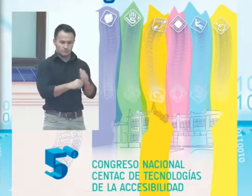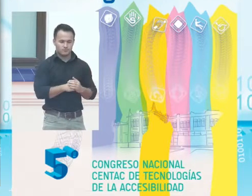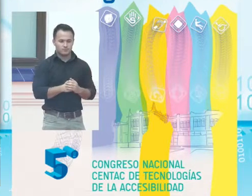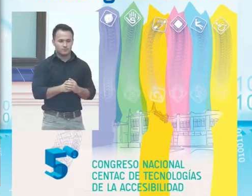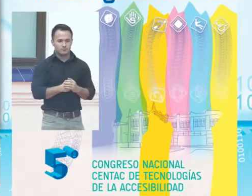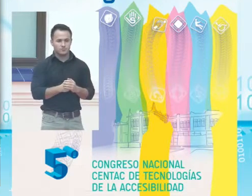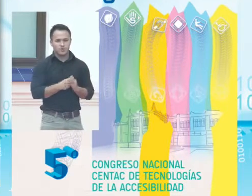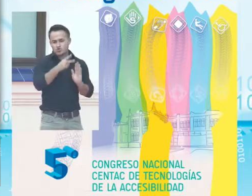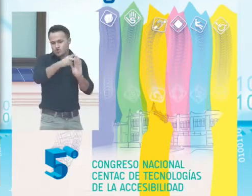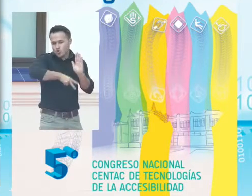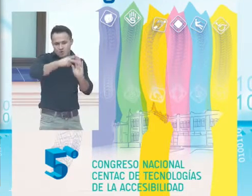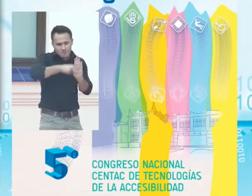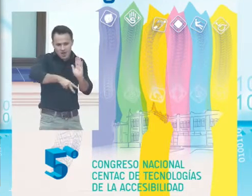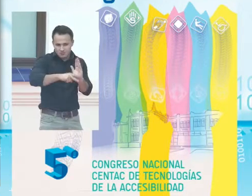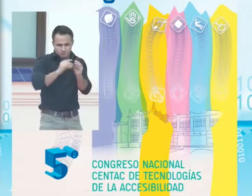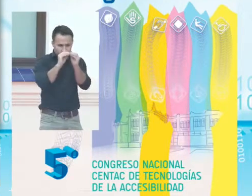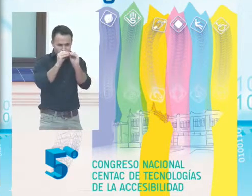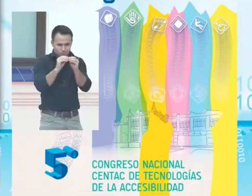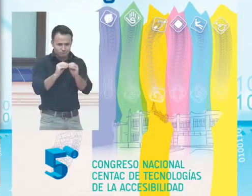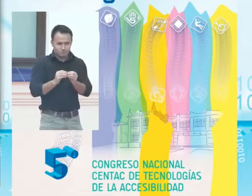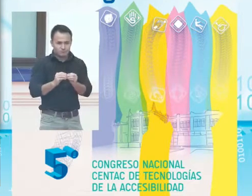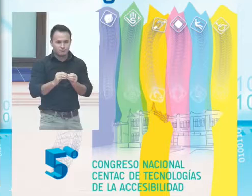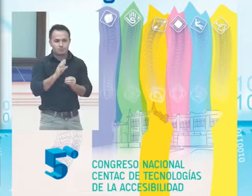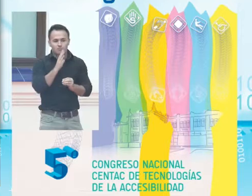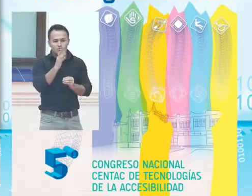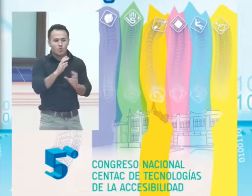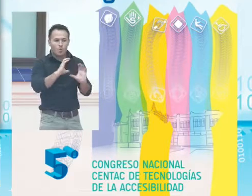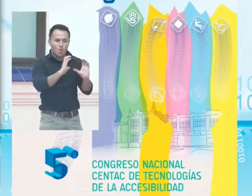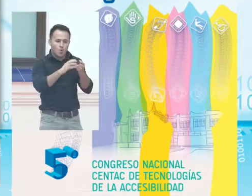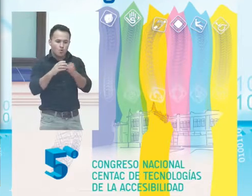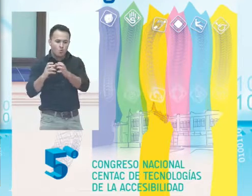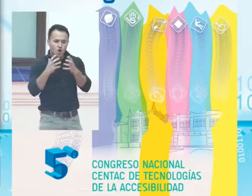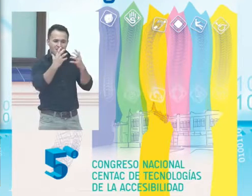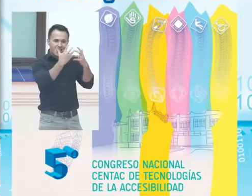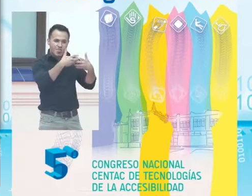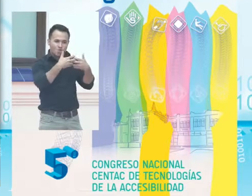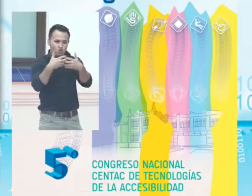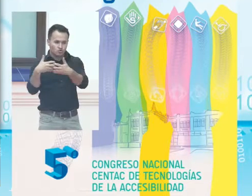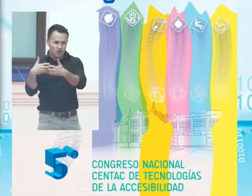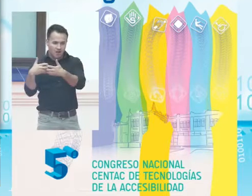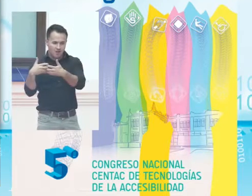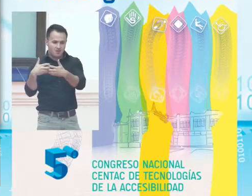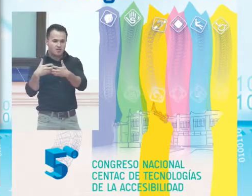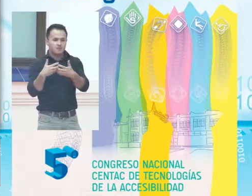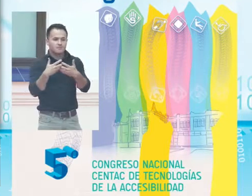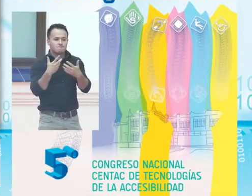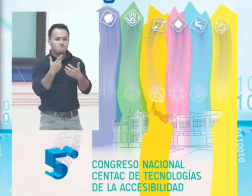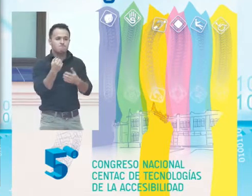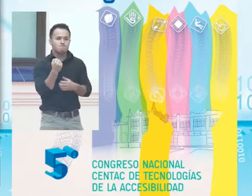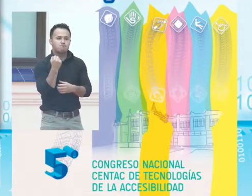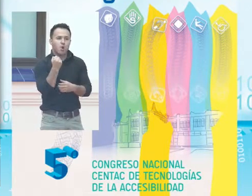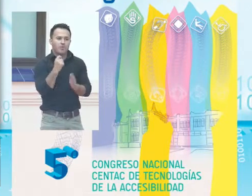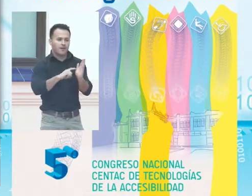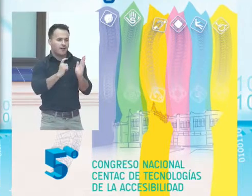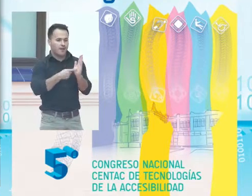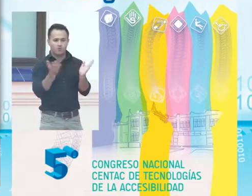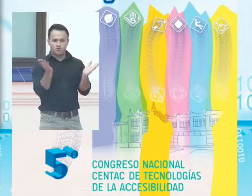de hacer normas, porque son grupos industriales, no tienen ningún poder